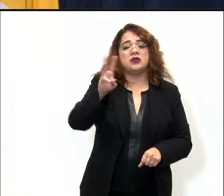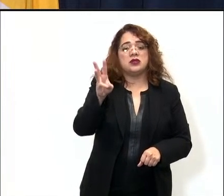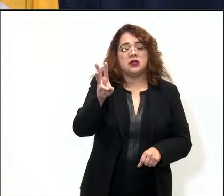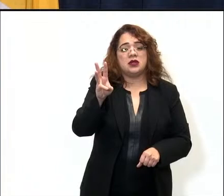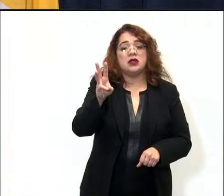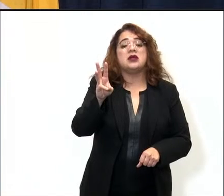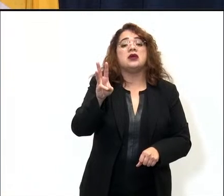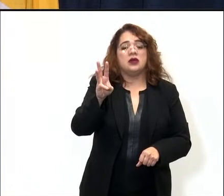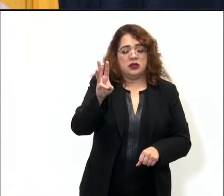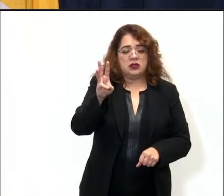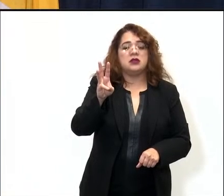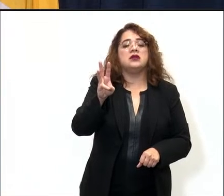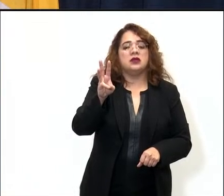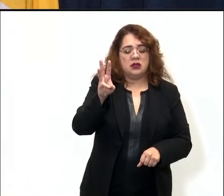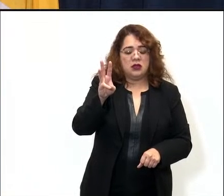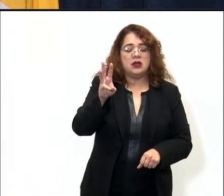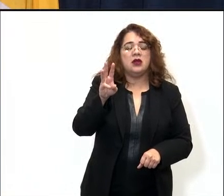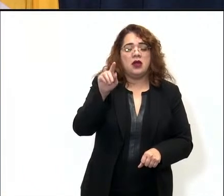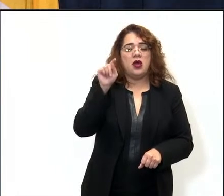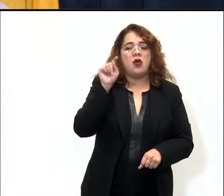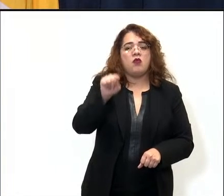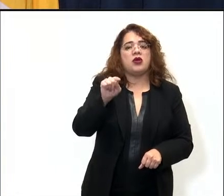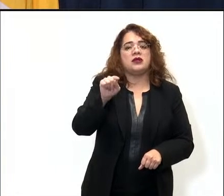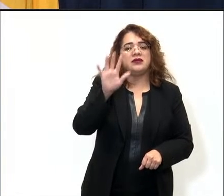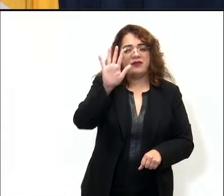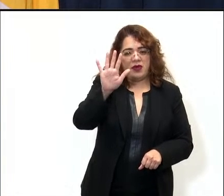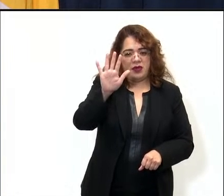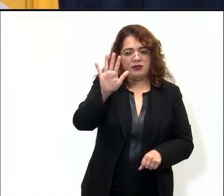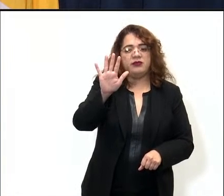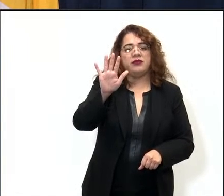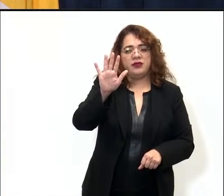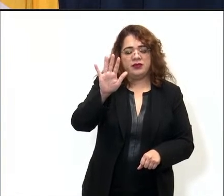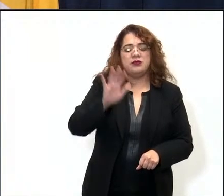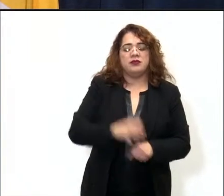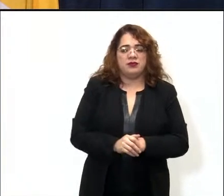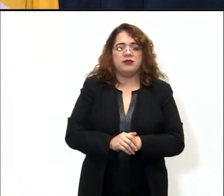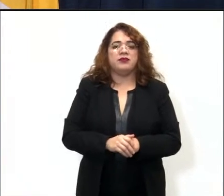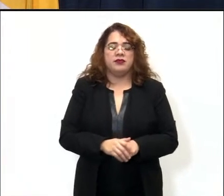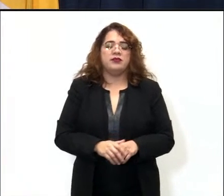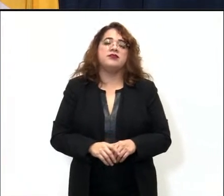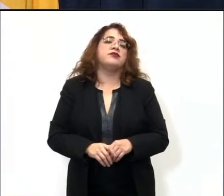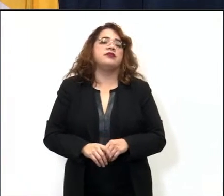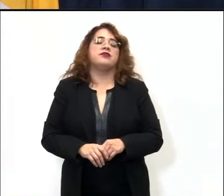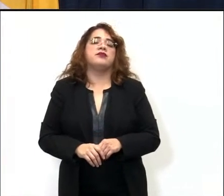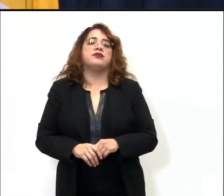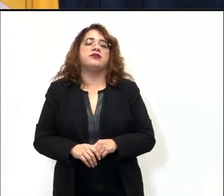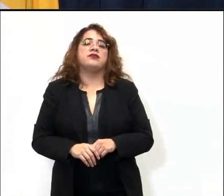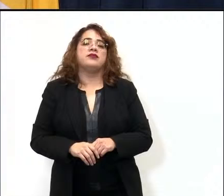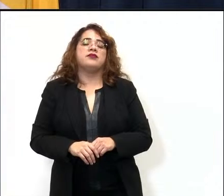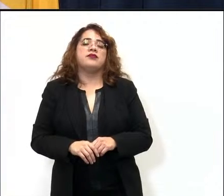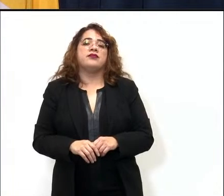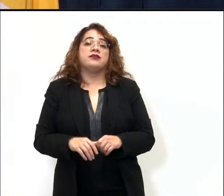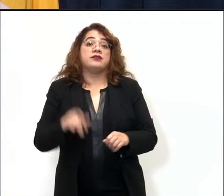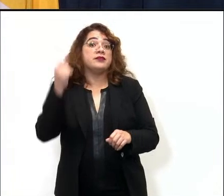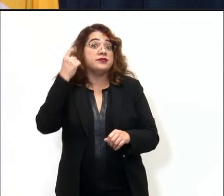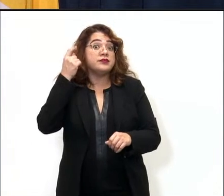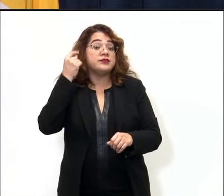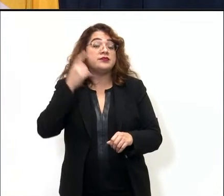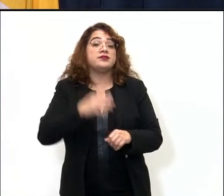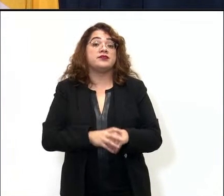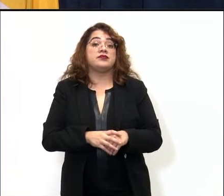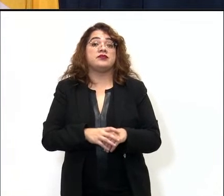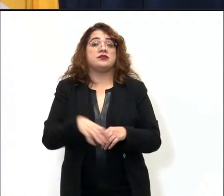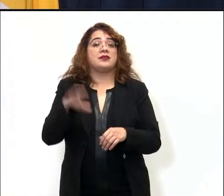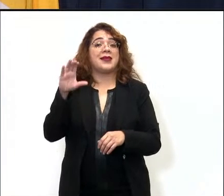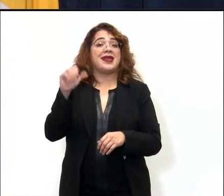562-570-4636 y presionando el número 5 en este instante para los recursos. Esto es solo un recurso que se ha puesto